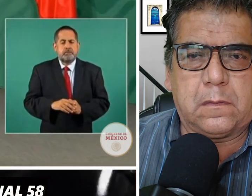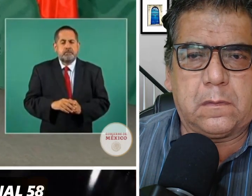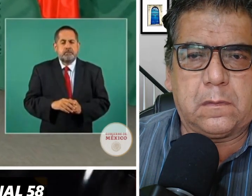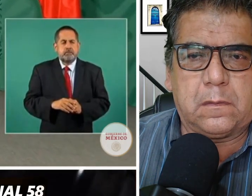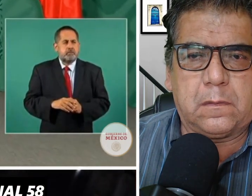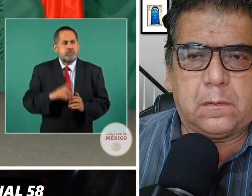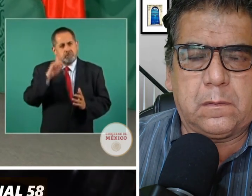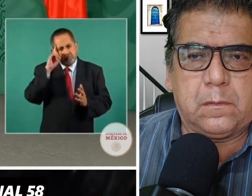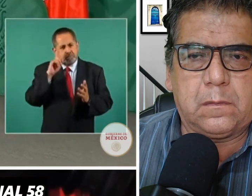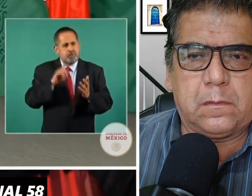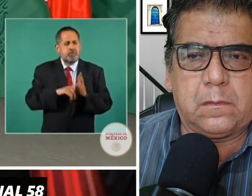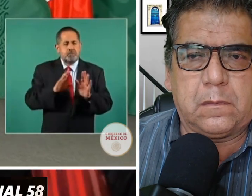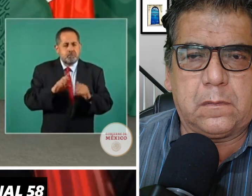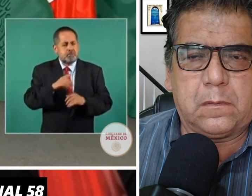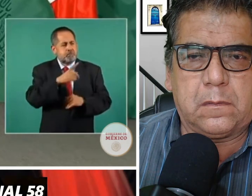dieron la noticia